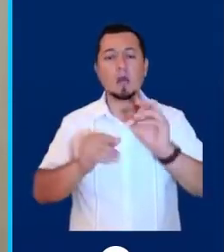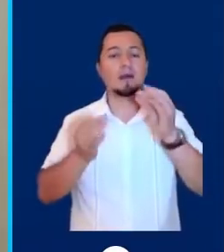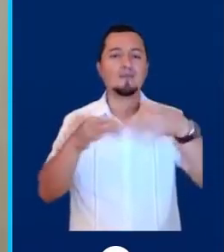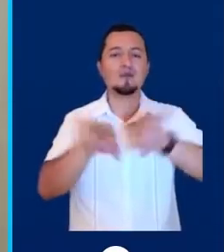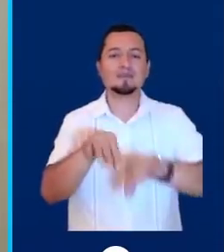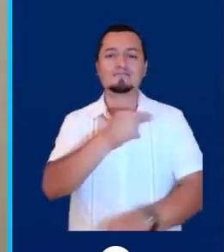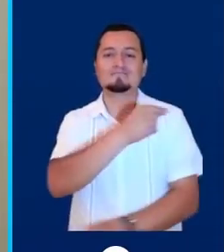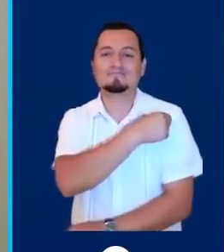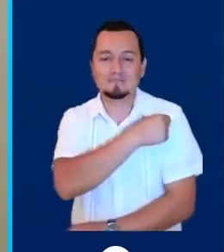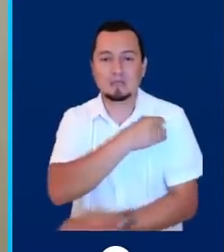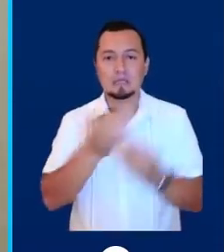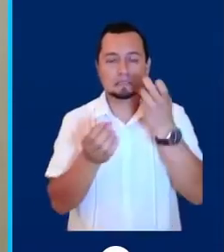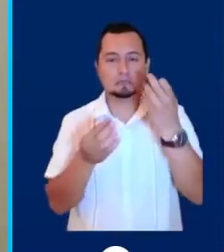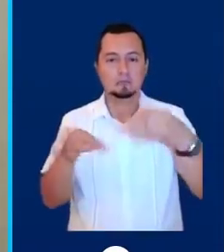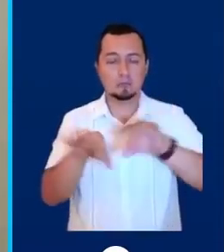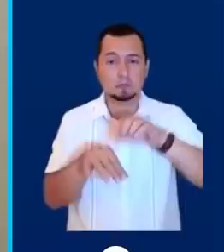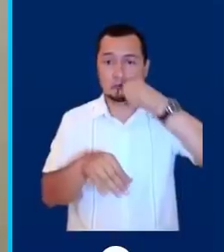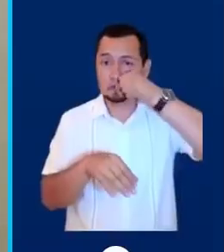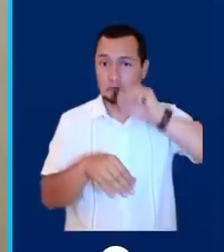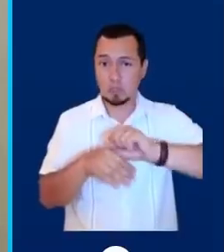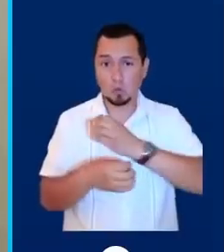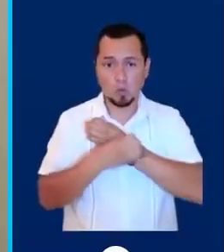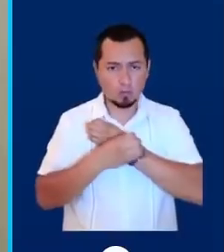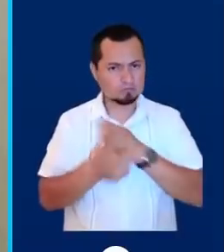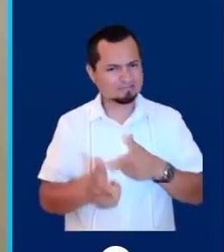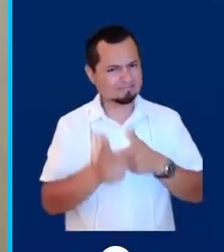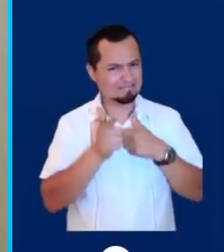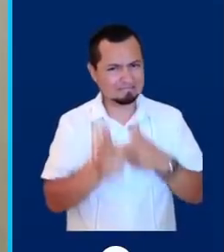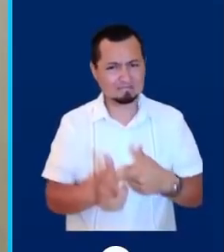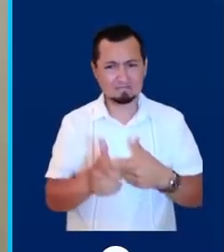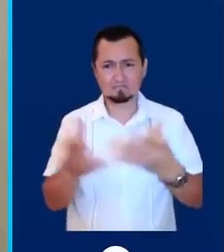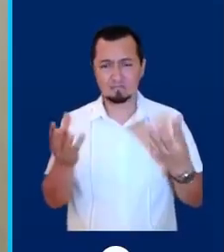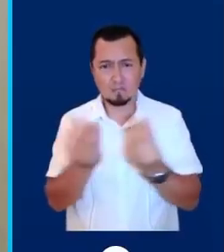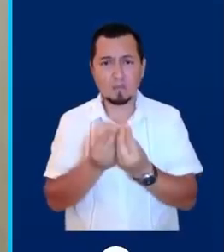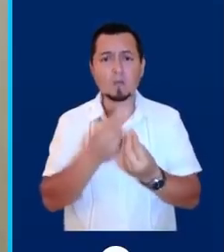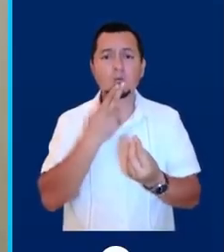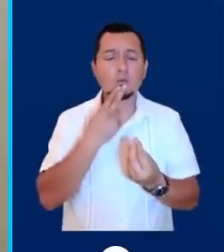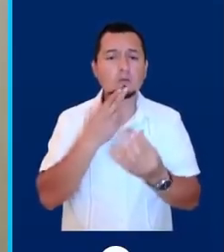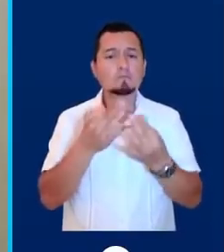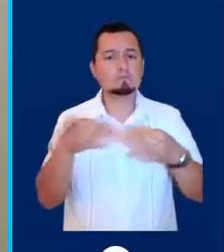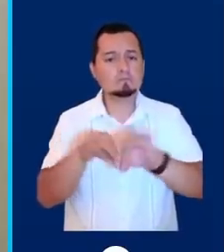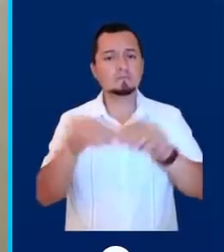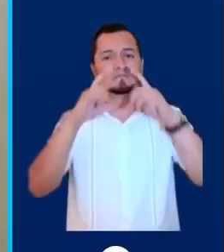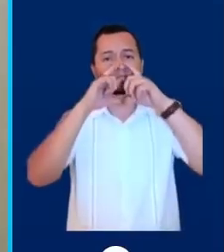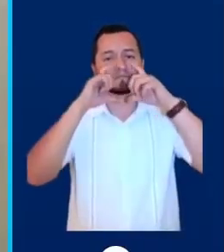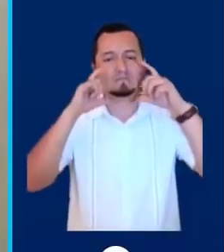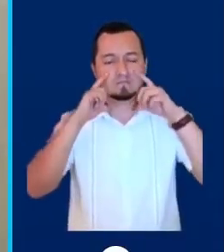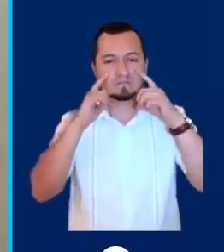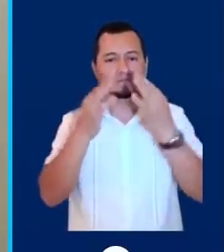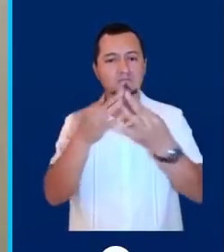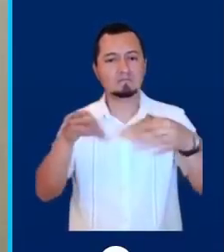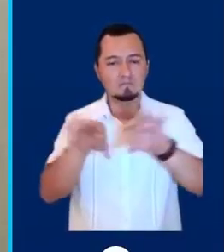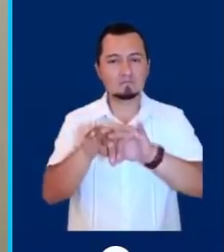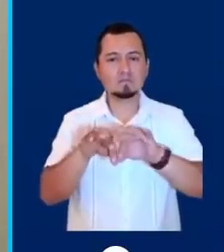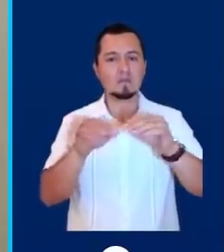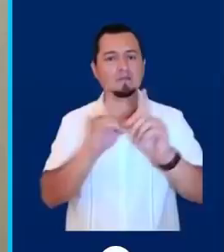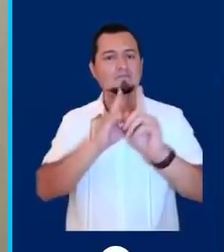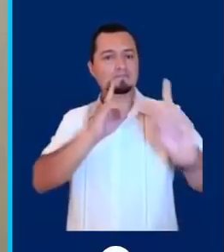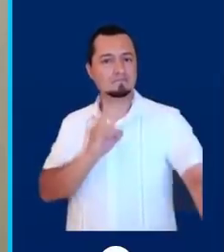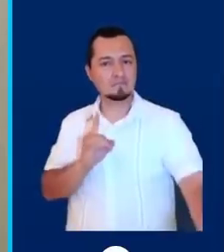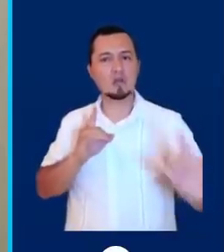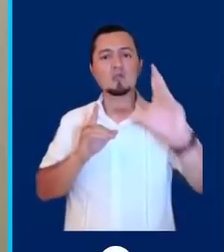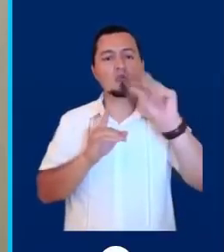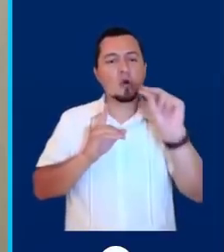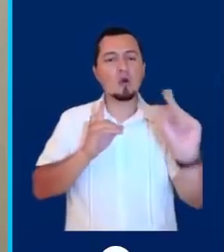vacunación, pero en la Secretaría de Educación Jalisco seguimos insistiendo en el uso correcto del cubrebocas, seguimos insistiendo en el distanciamiento